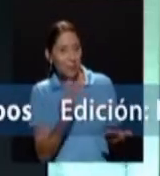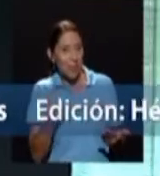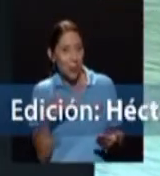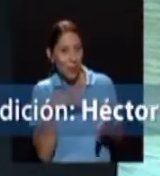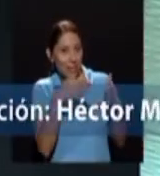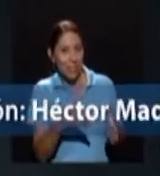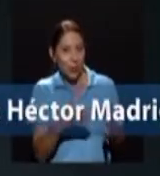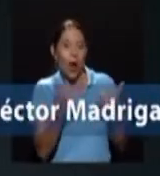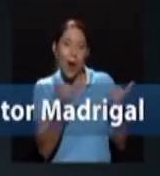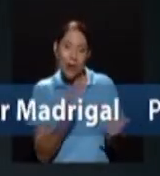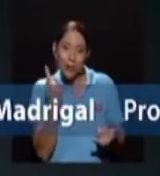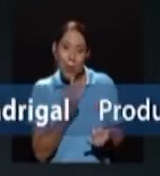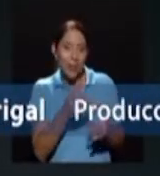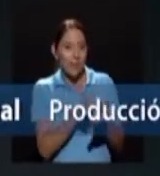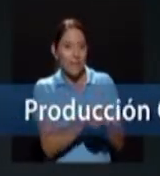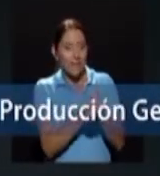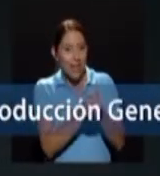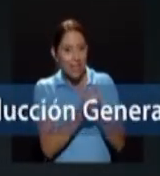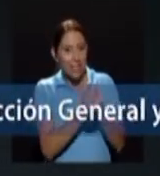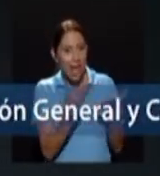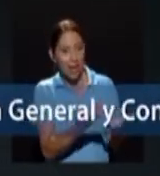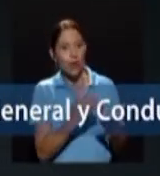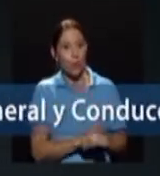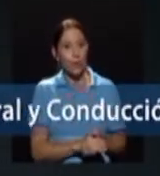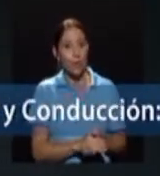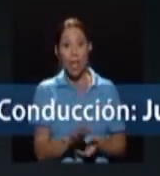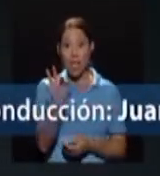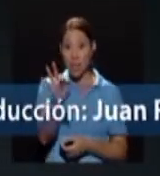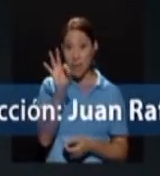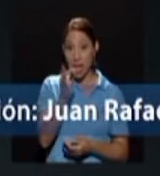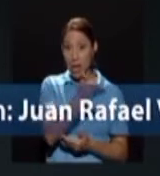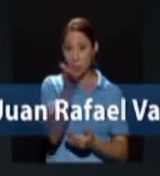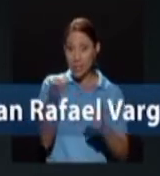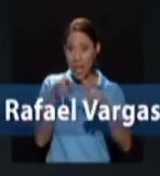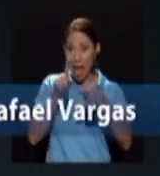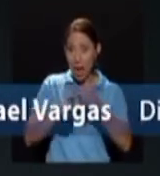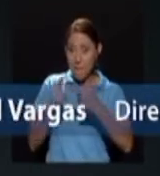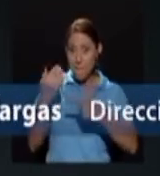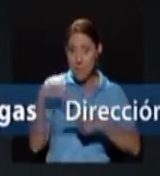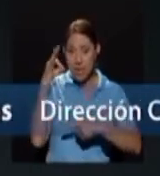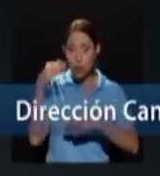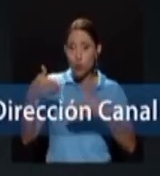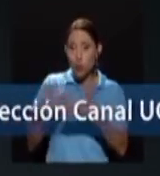queda sino de nuevo felicitarlo y invitar a las amigas a que en el nuevo horario de las